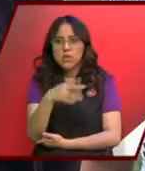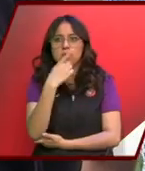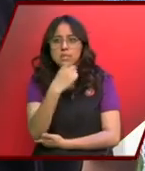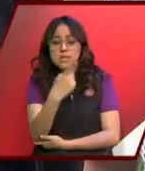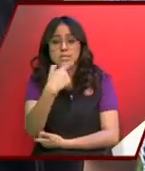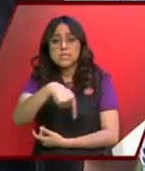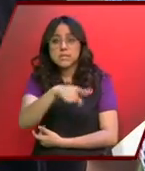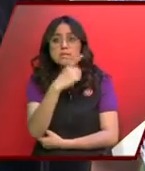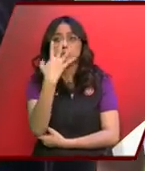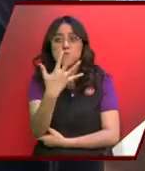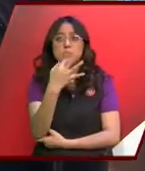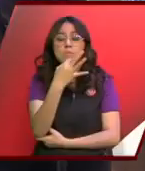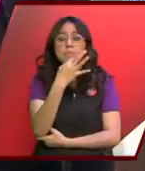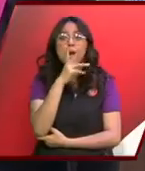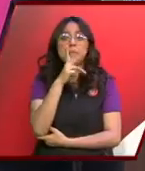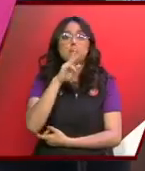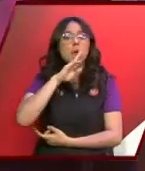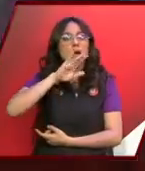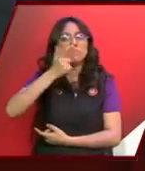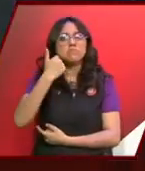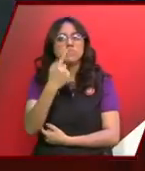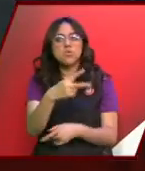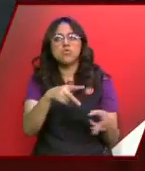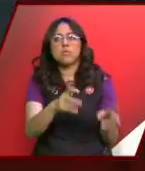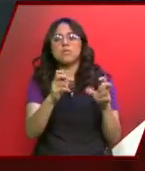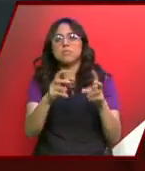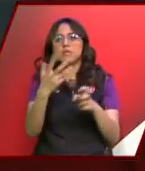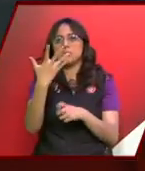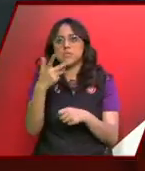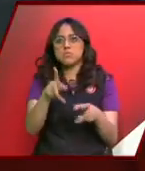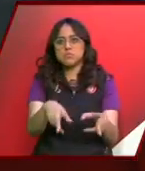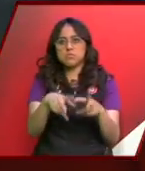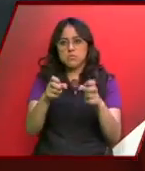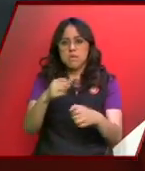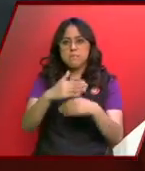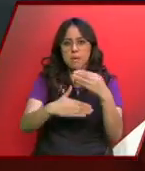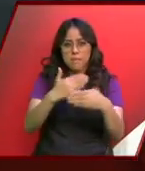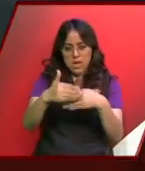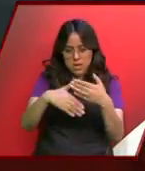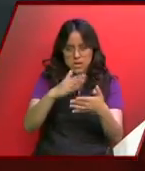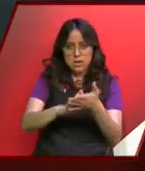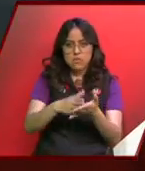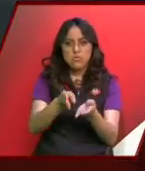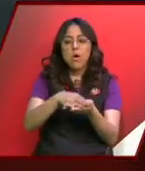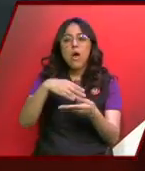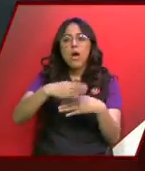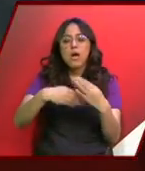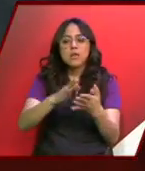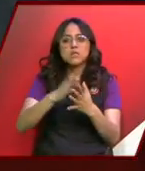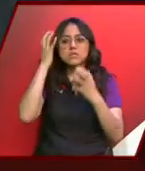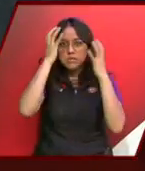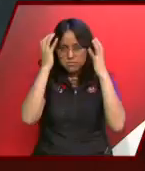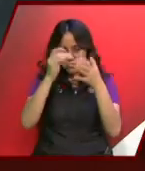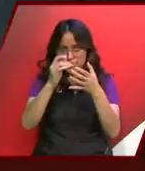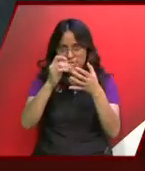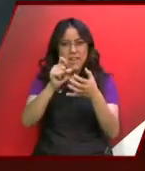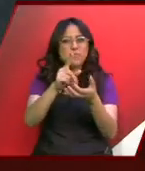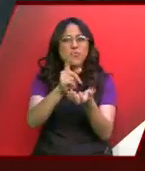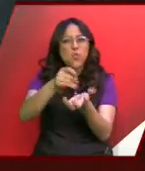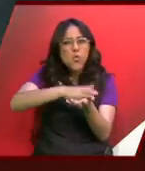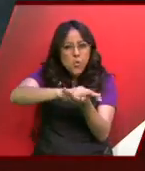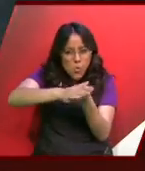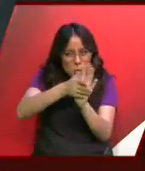suscitado cinco robos consecutivos han robado papel higiénico toallitas champús material